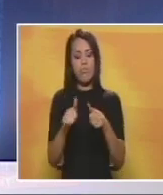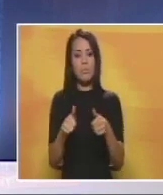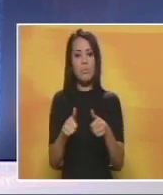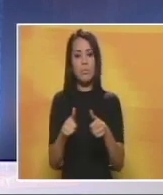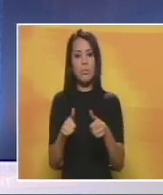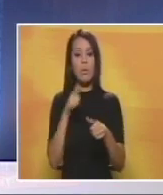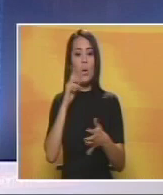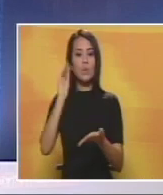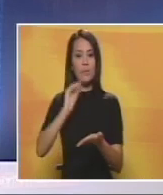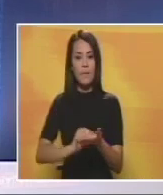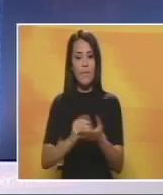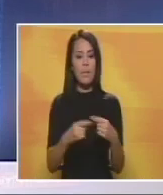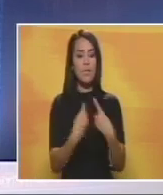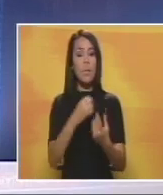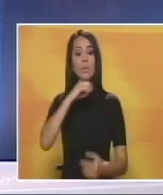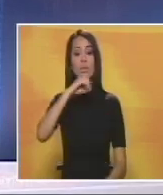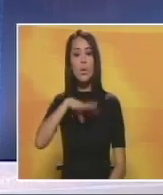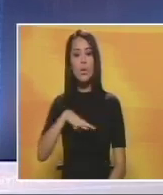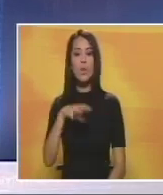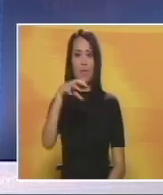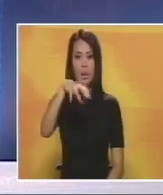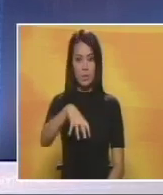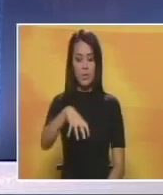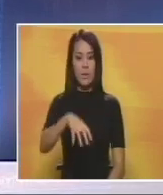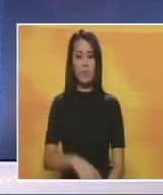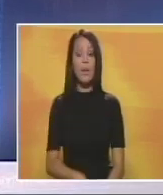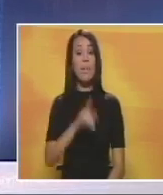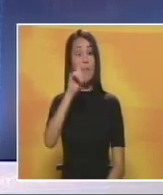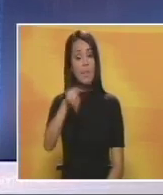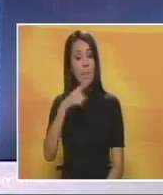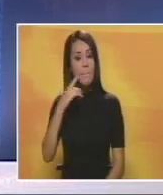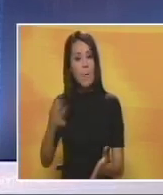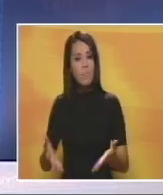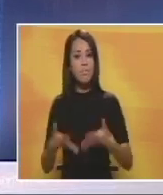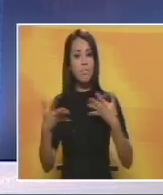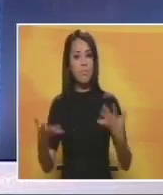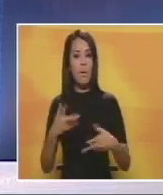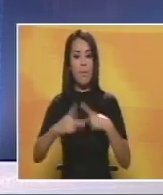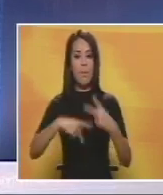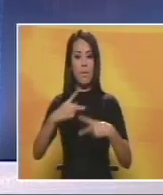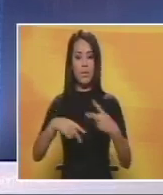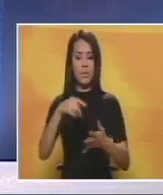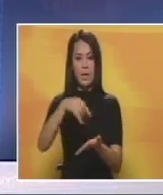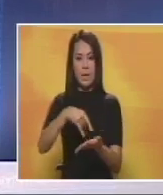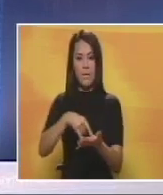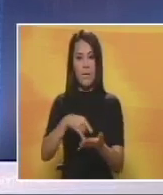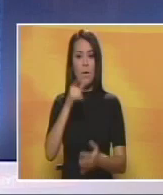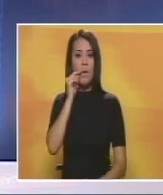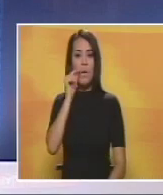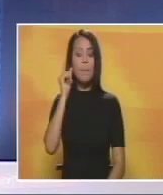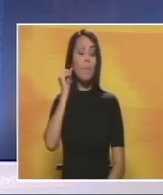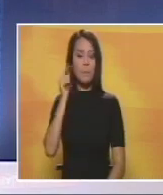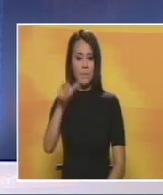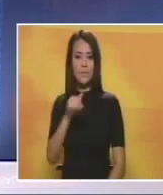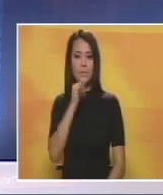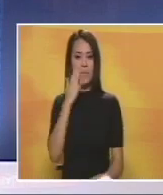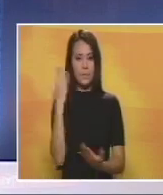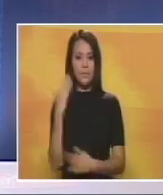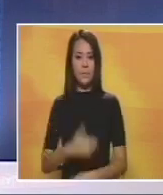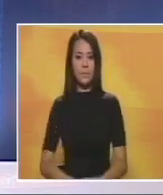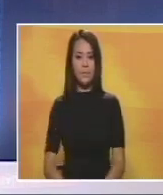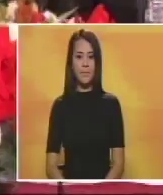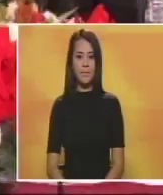la reactivación del centro histórico de la ciudad y el impulso del aparato productivo de Carabobo. Nuestra compañera Ruth Laverde nos tiene el